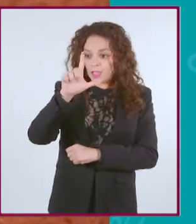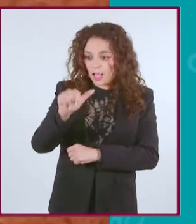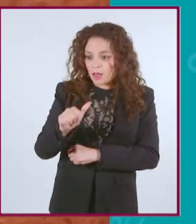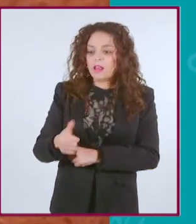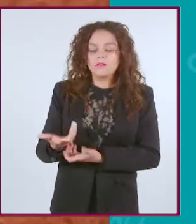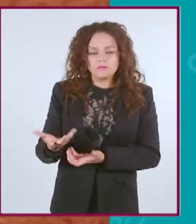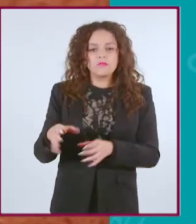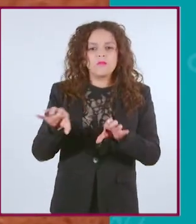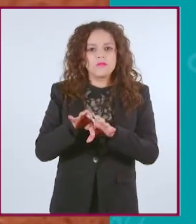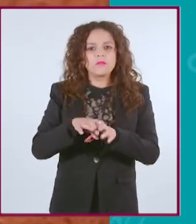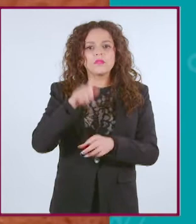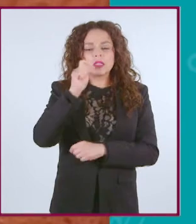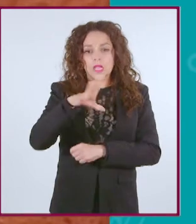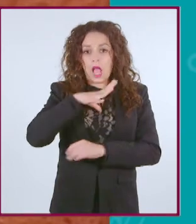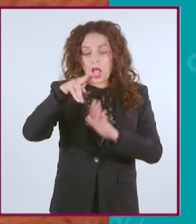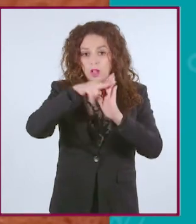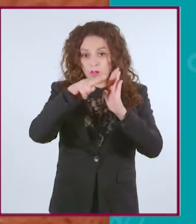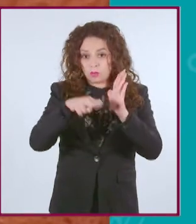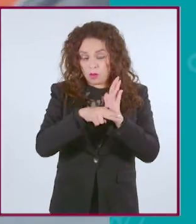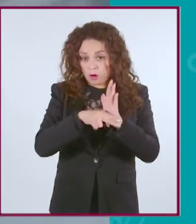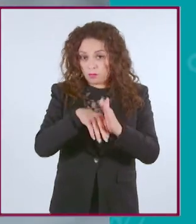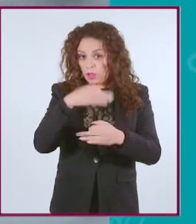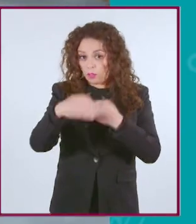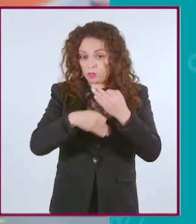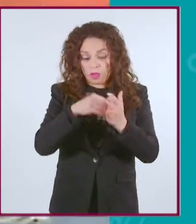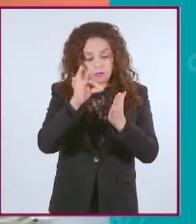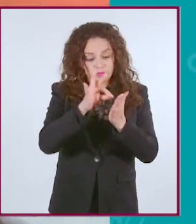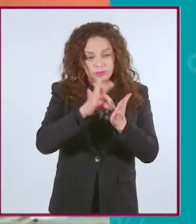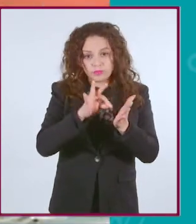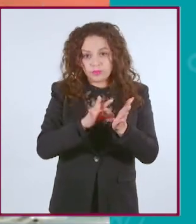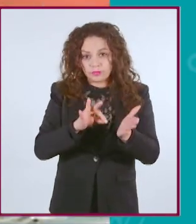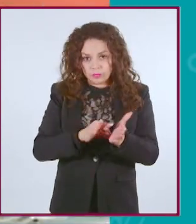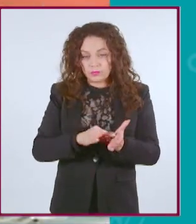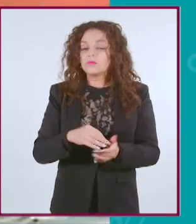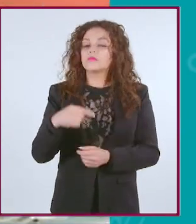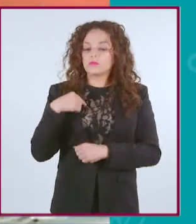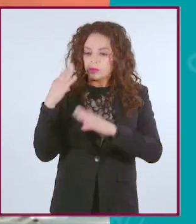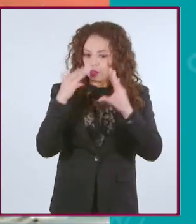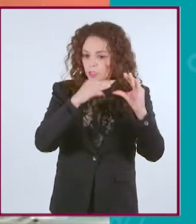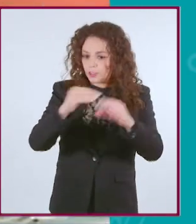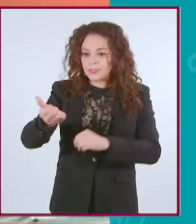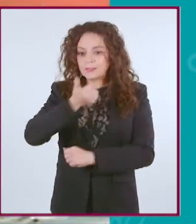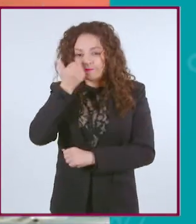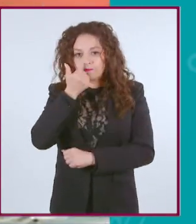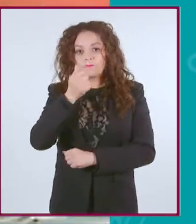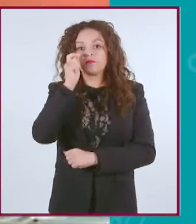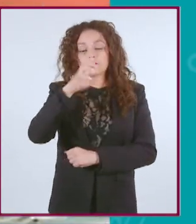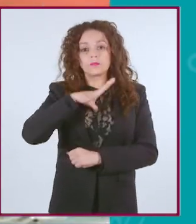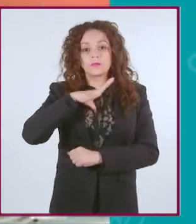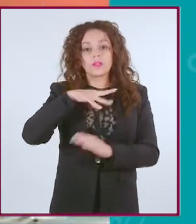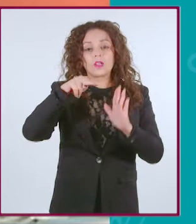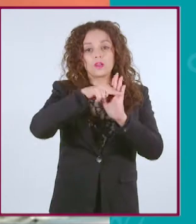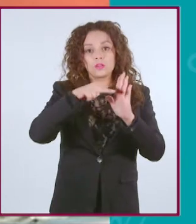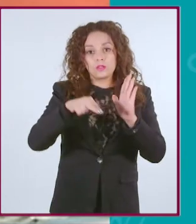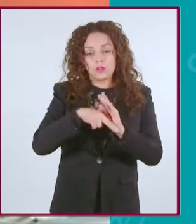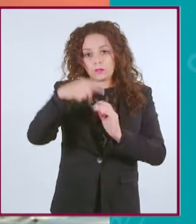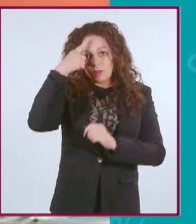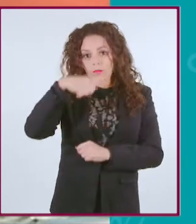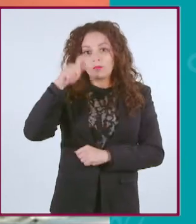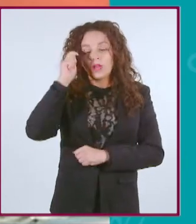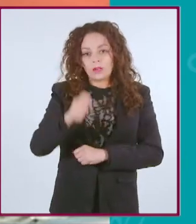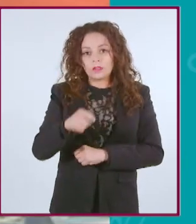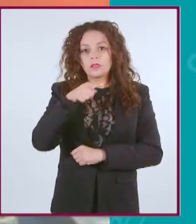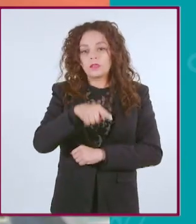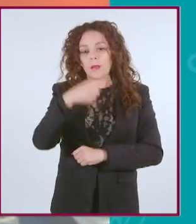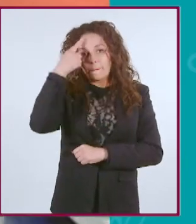puntadas, que todo viene por normas. Les enseñamos aquí a los chicos también a analizar las normas que viene incorporado por la Cámara de Industria del Vestido, por la Cámara